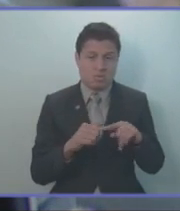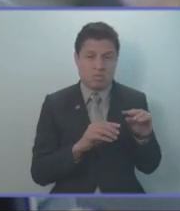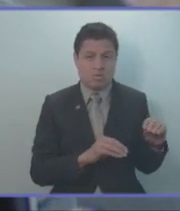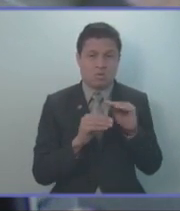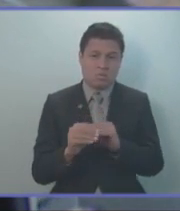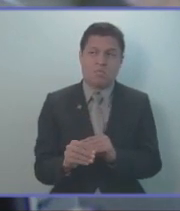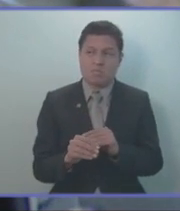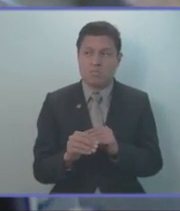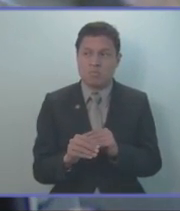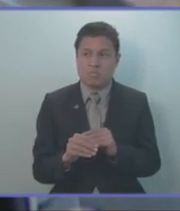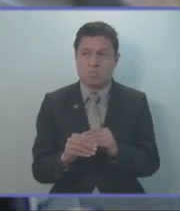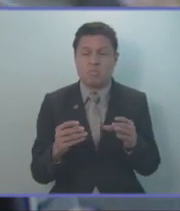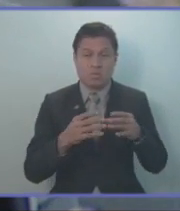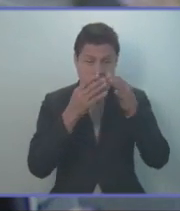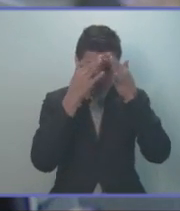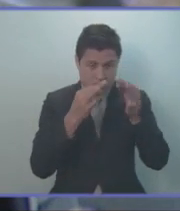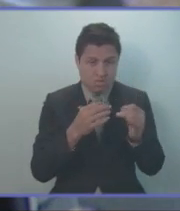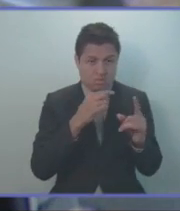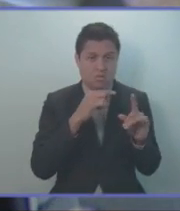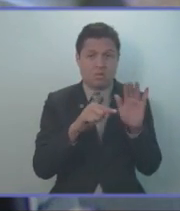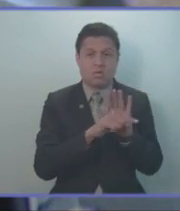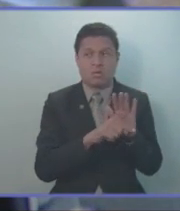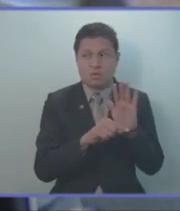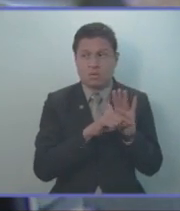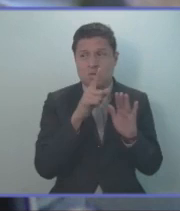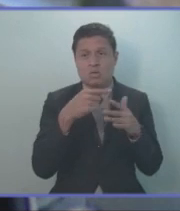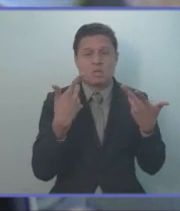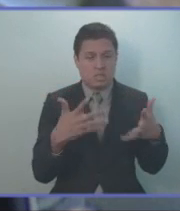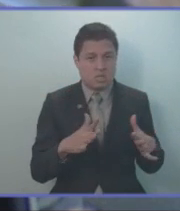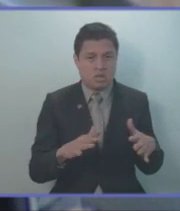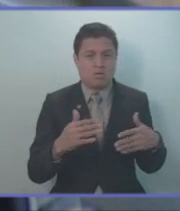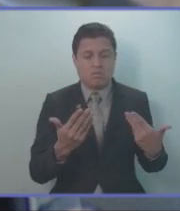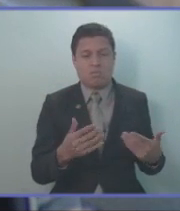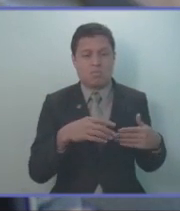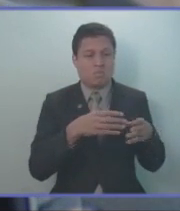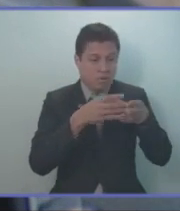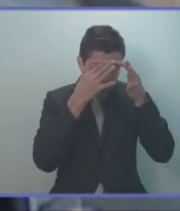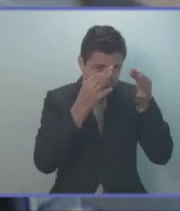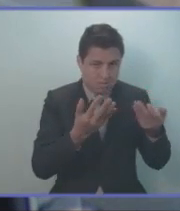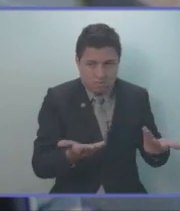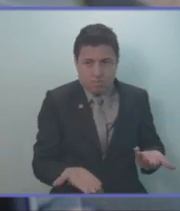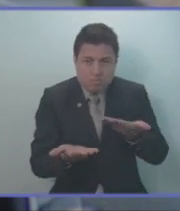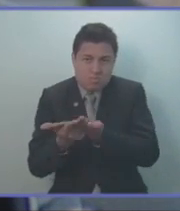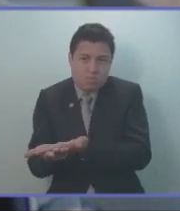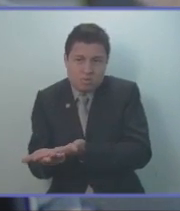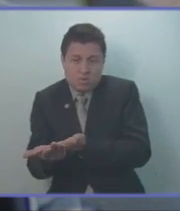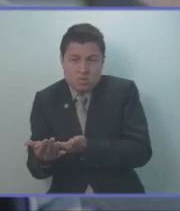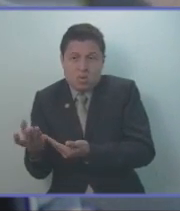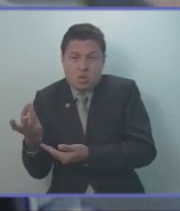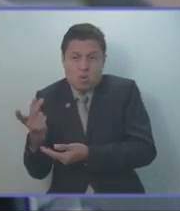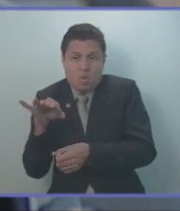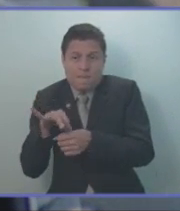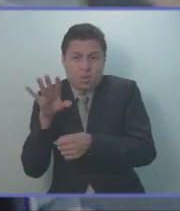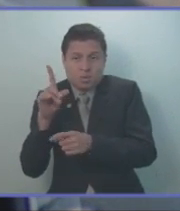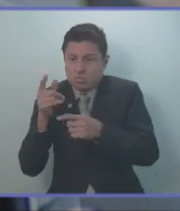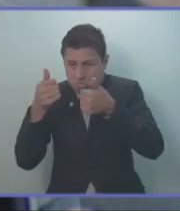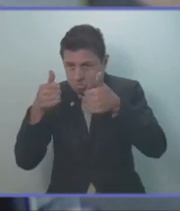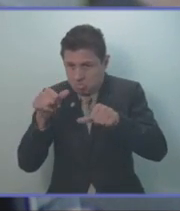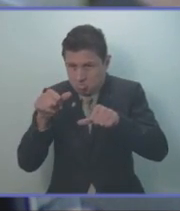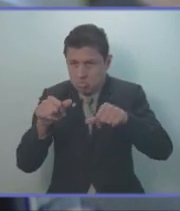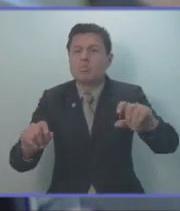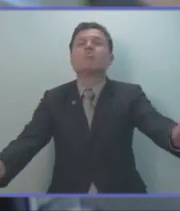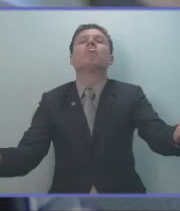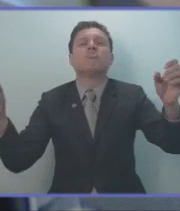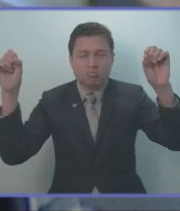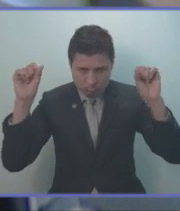efecto. Es el dictamen desfavorable que, una vez conocido por el Pleno, alcanza la mayoría necesaria para su